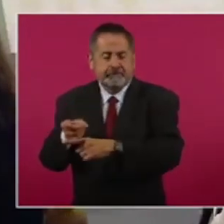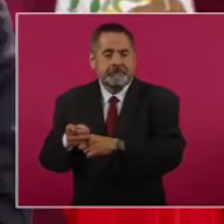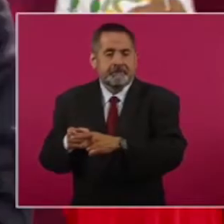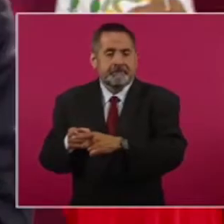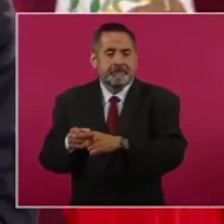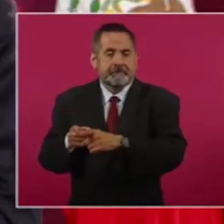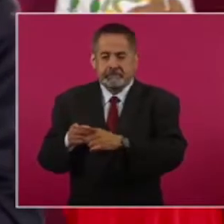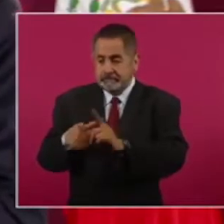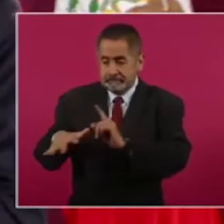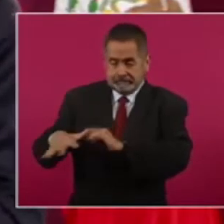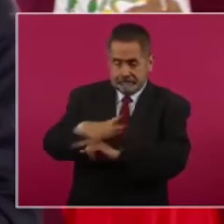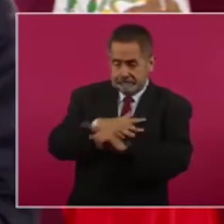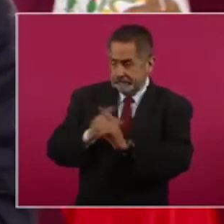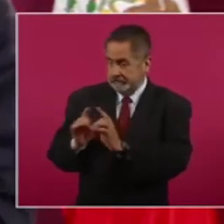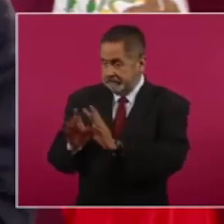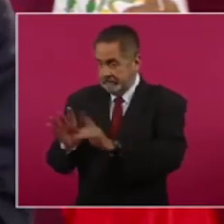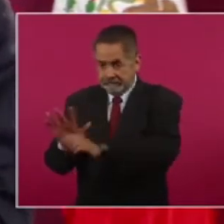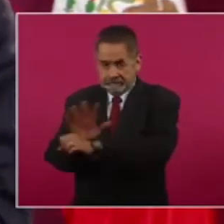la circunstancia,